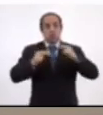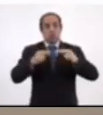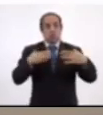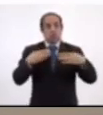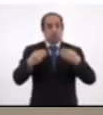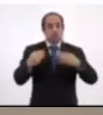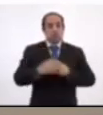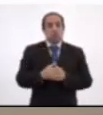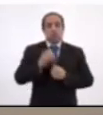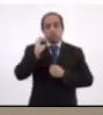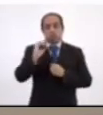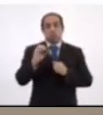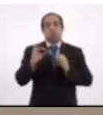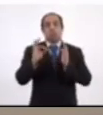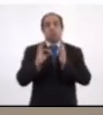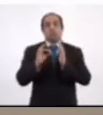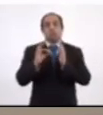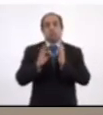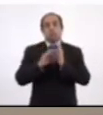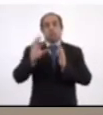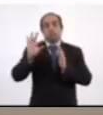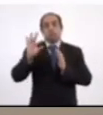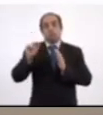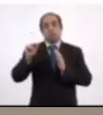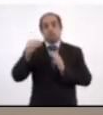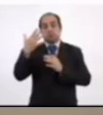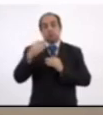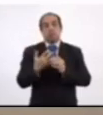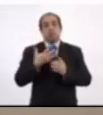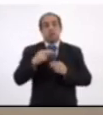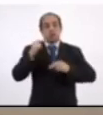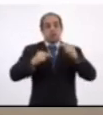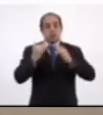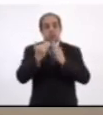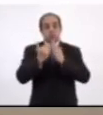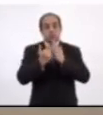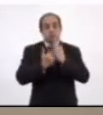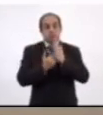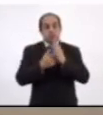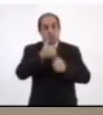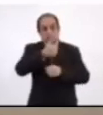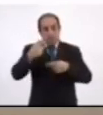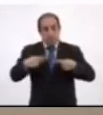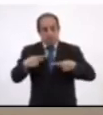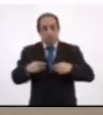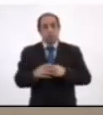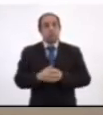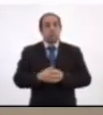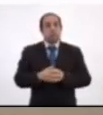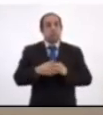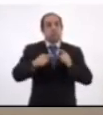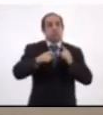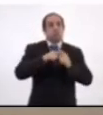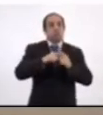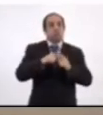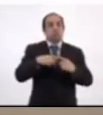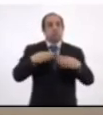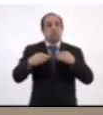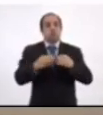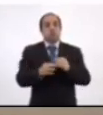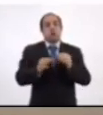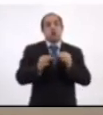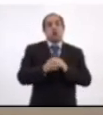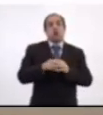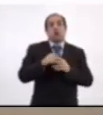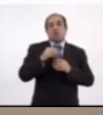de 0.85, que es una tasa de mitigación en la que cada persona positiva en promedio contagia a 0.85 personas y